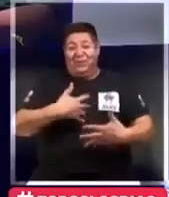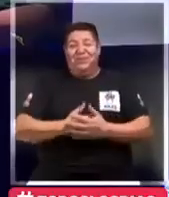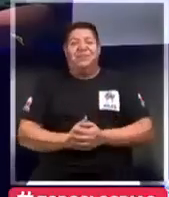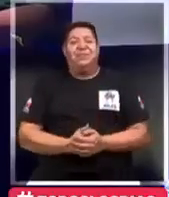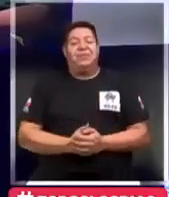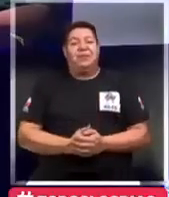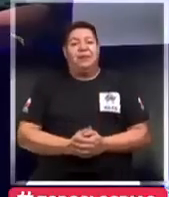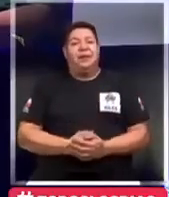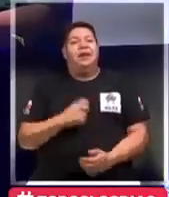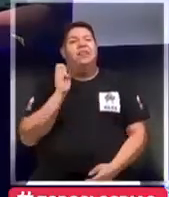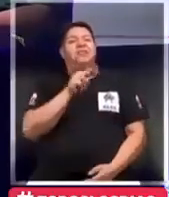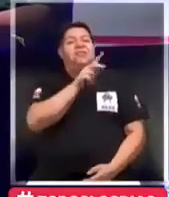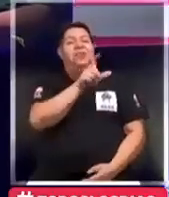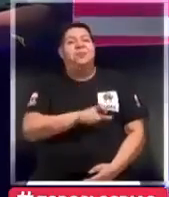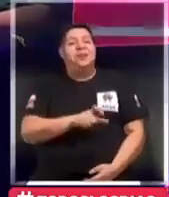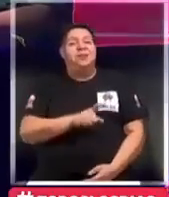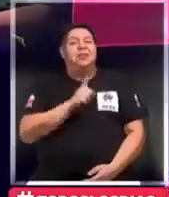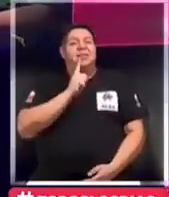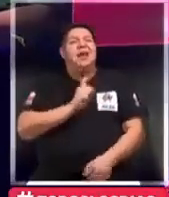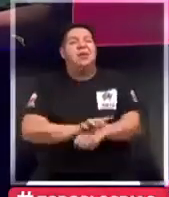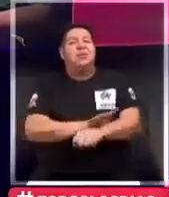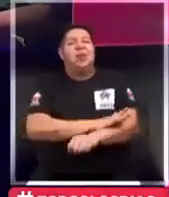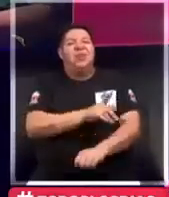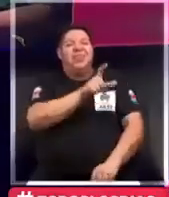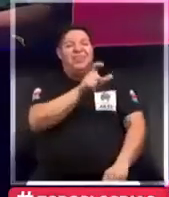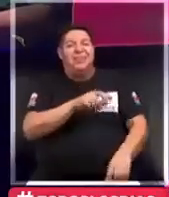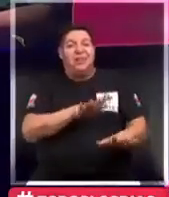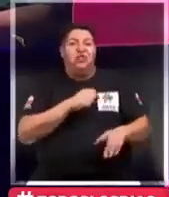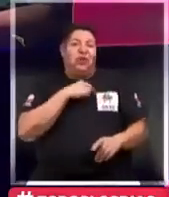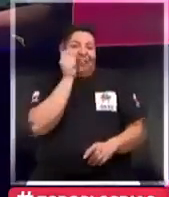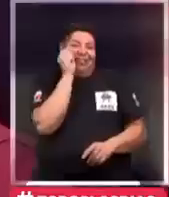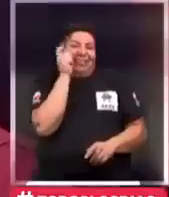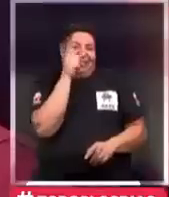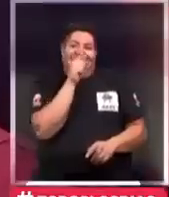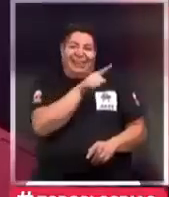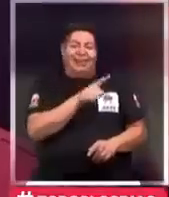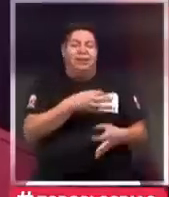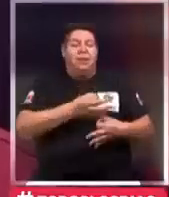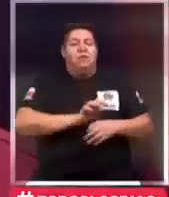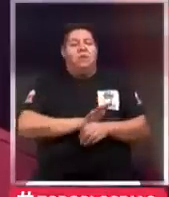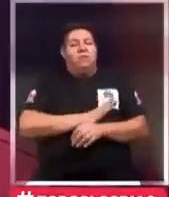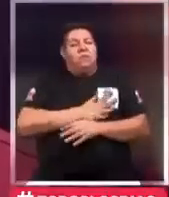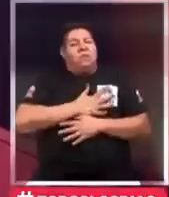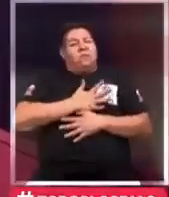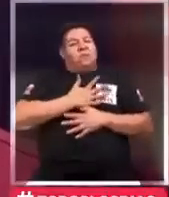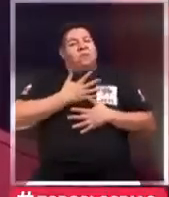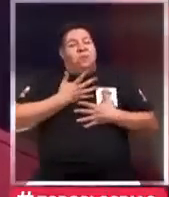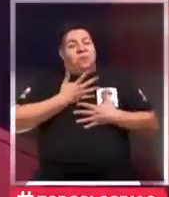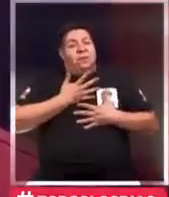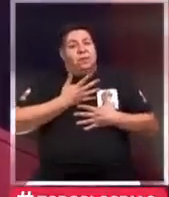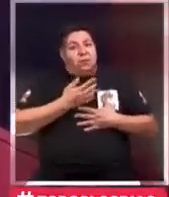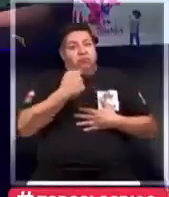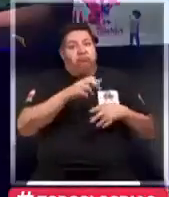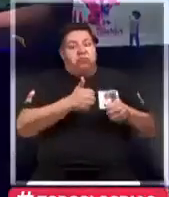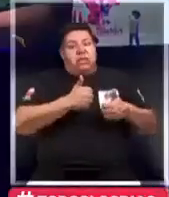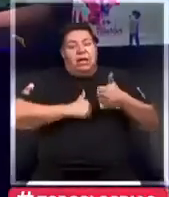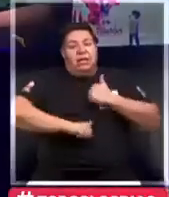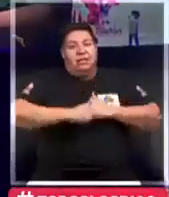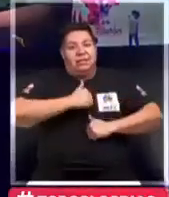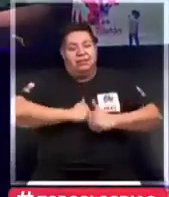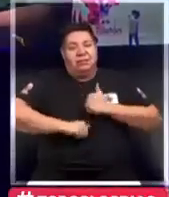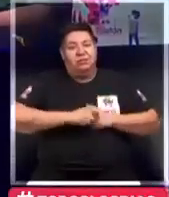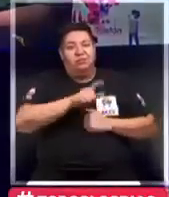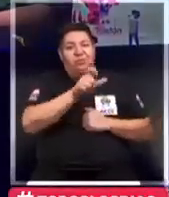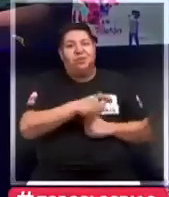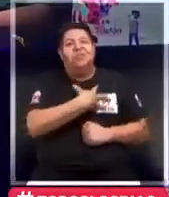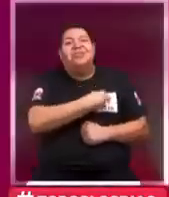Yo te veo súper emocionado, Marco, y evidentemente que lo entiendo profundamente, pero a ti también te tocó, aparte de sufrir por lo que le está pasando